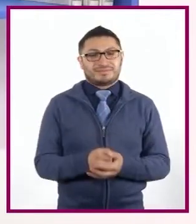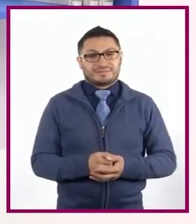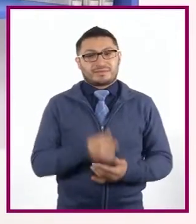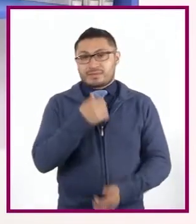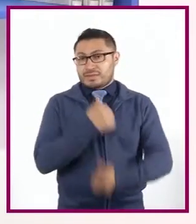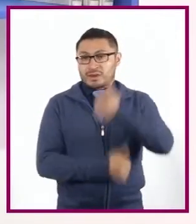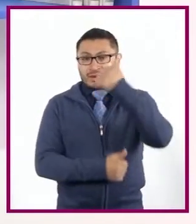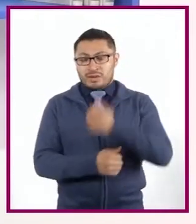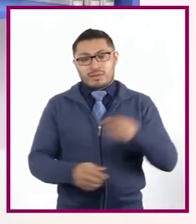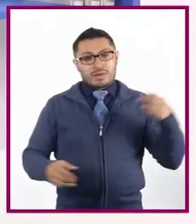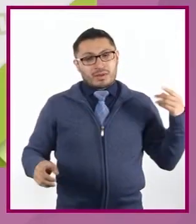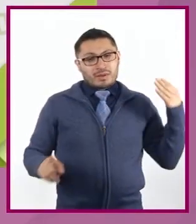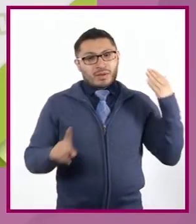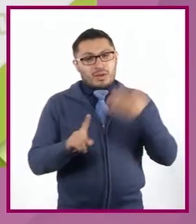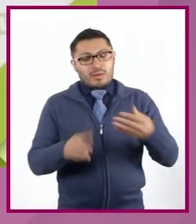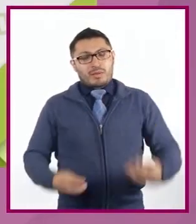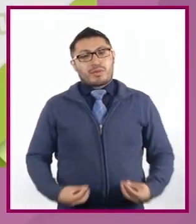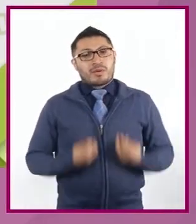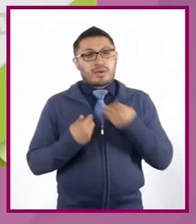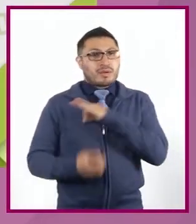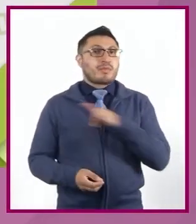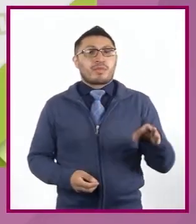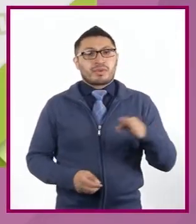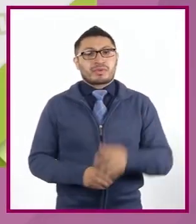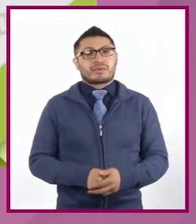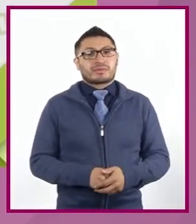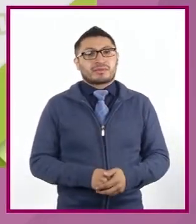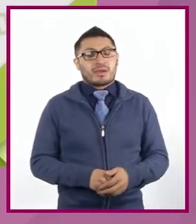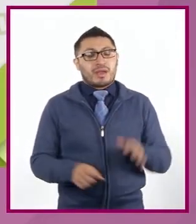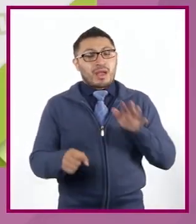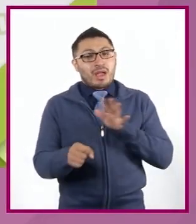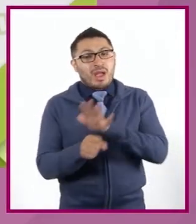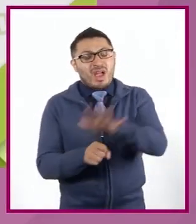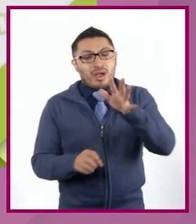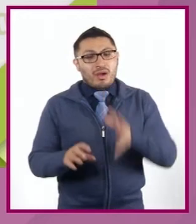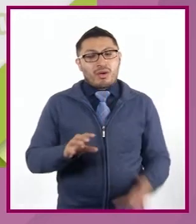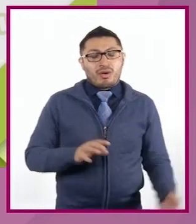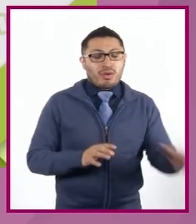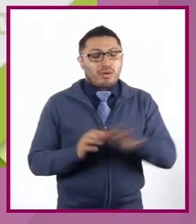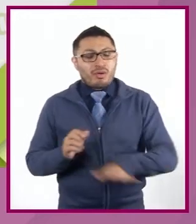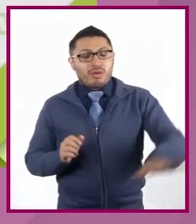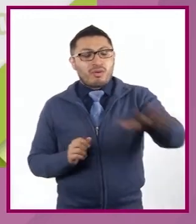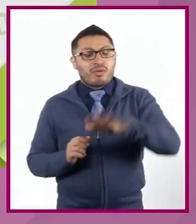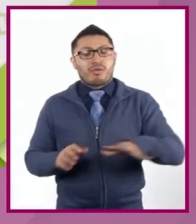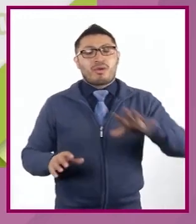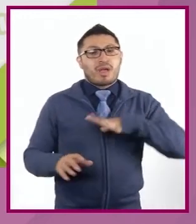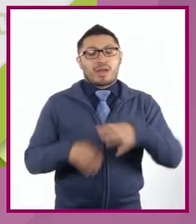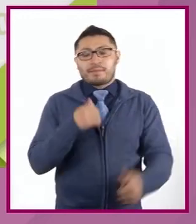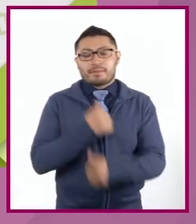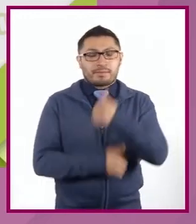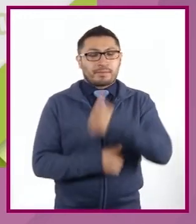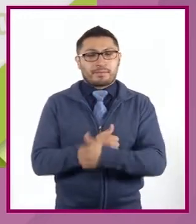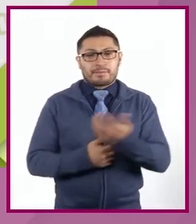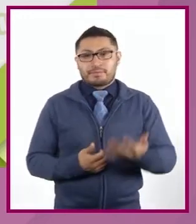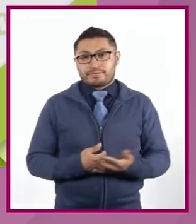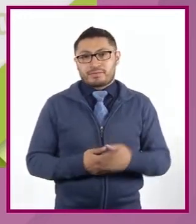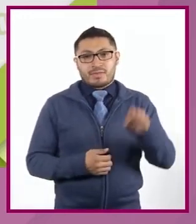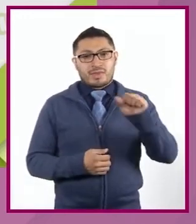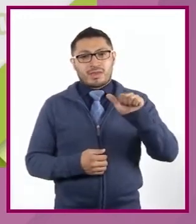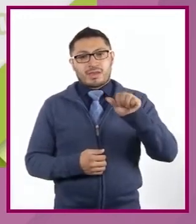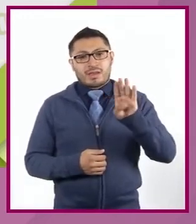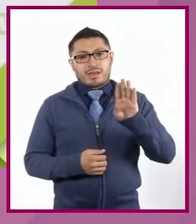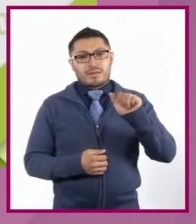Compitiendo para sobrevivir. ¿En qué ecosistema se da la competencia? Sabana.